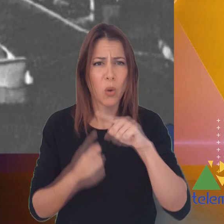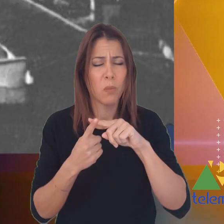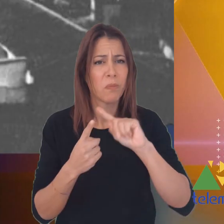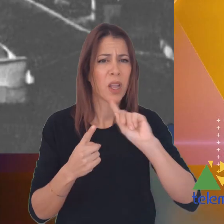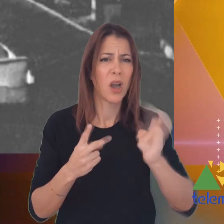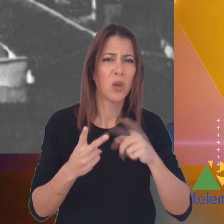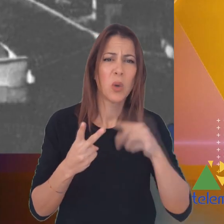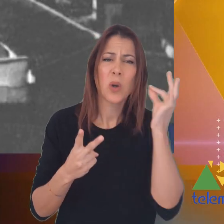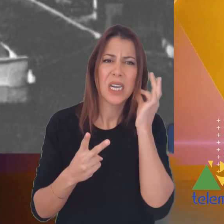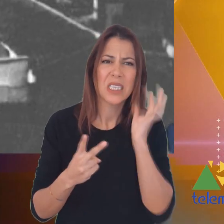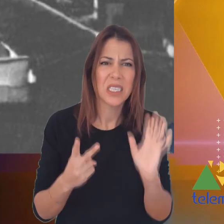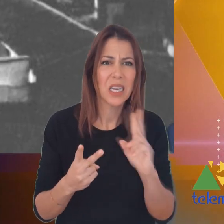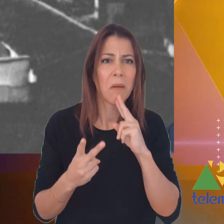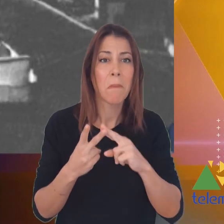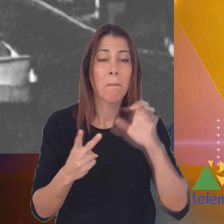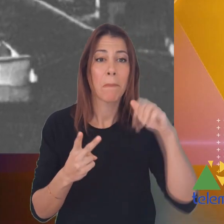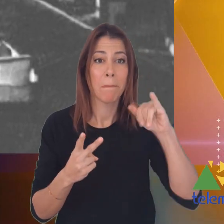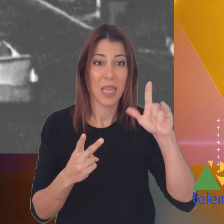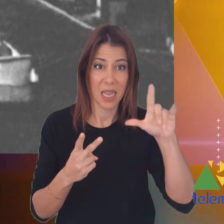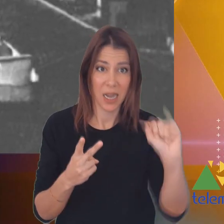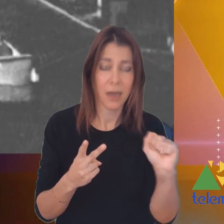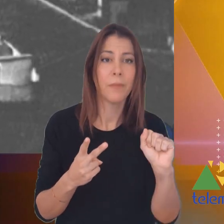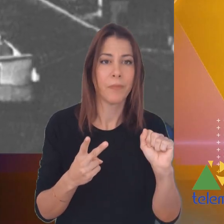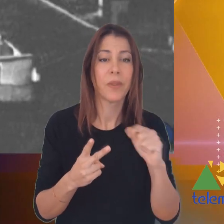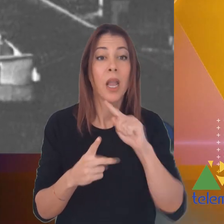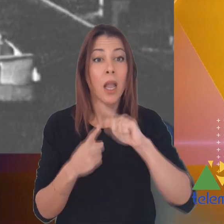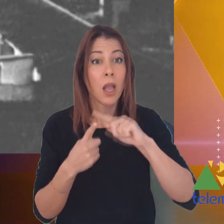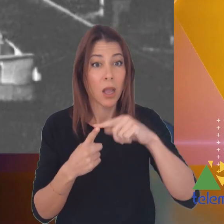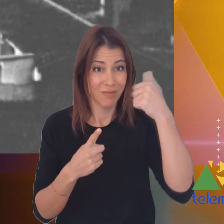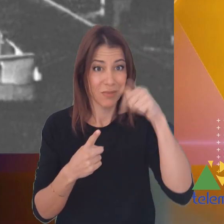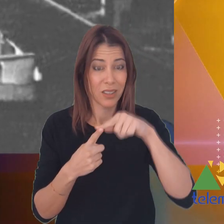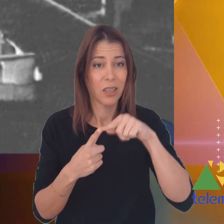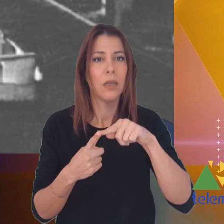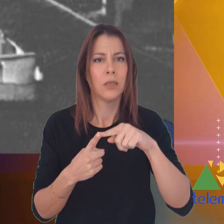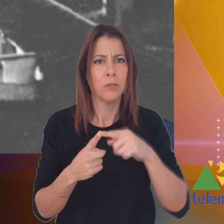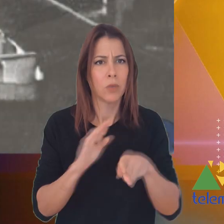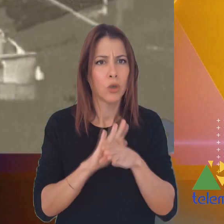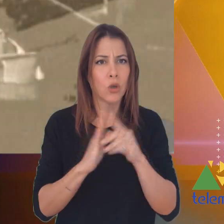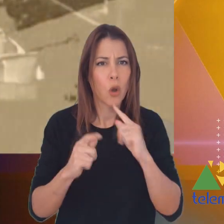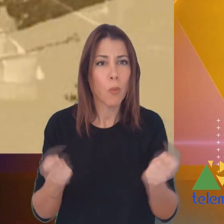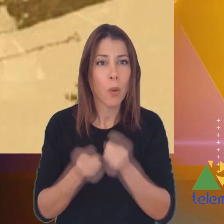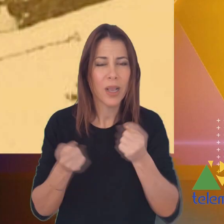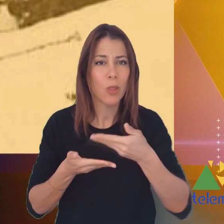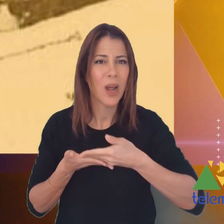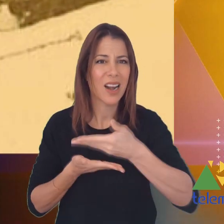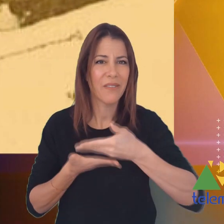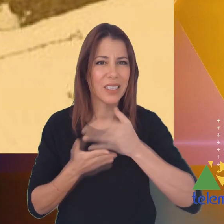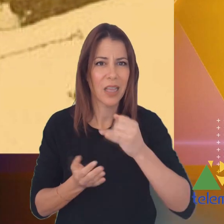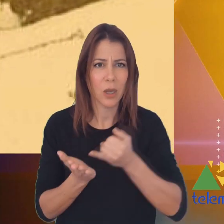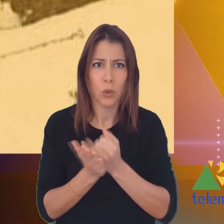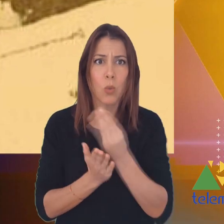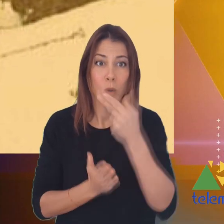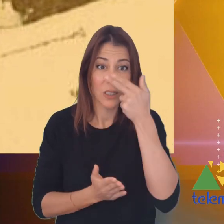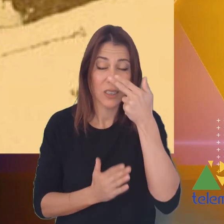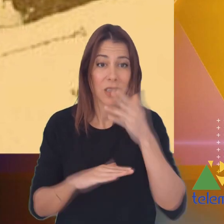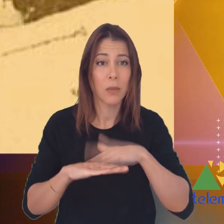Augusto y otra una mujer se llama Amelia. Su hijo Augusto Burgos siguió publicando una revista de agricultura, que es muy